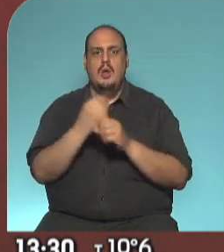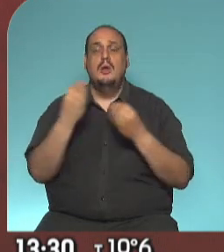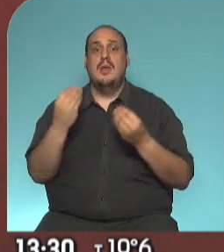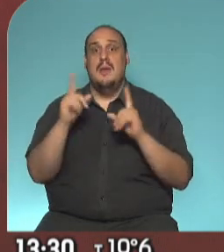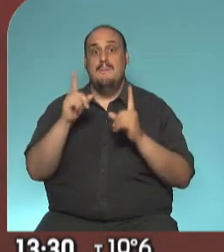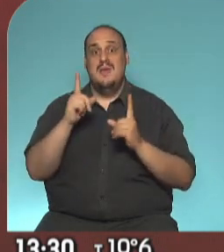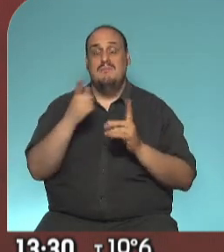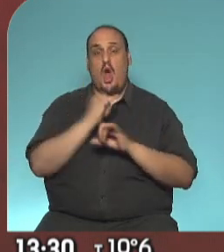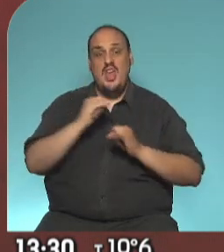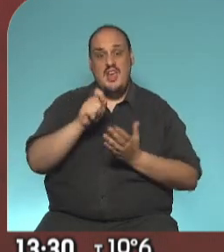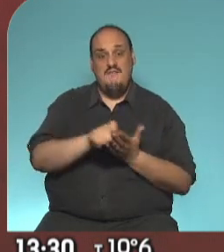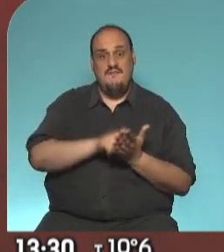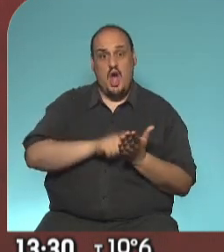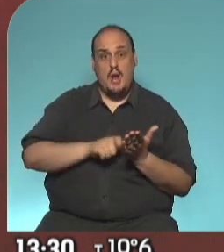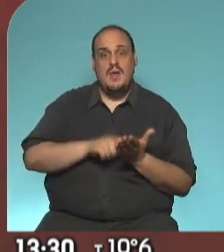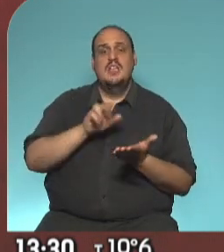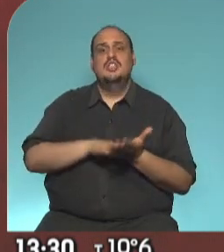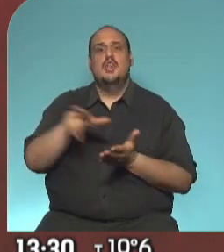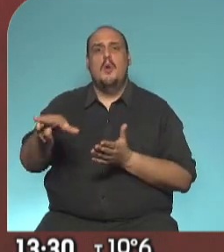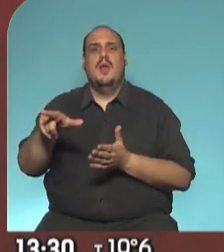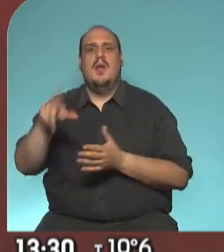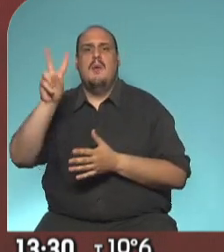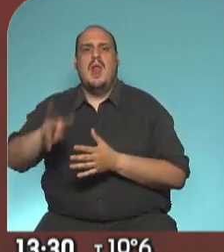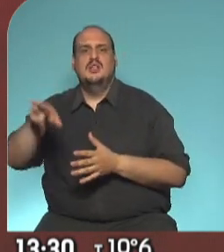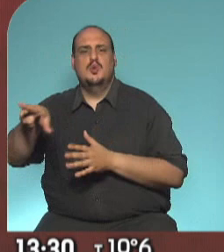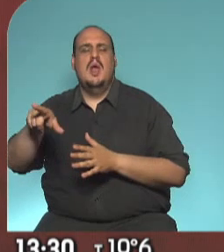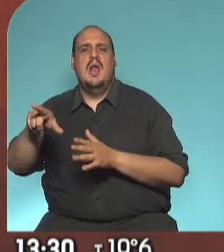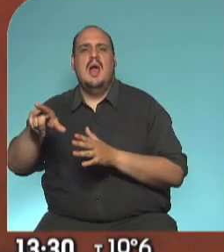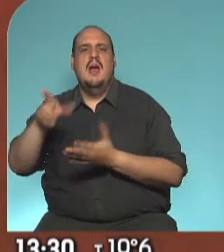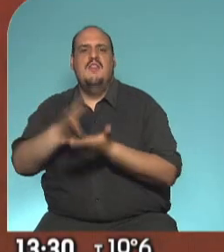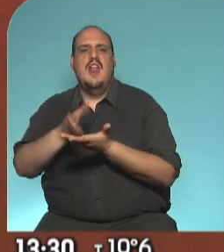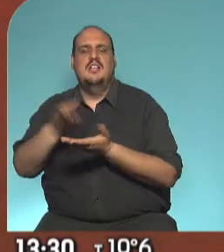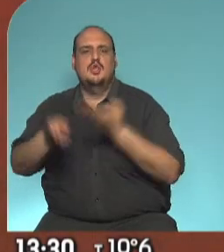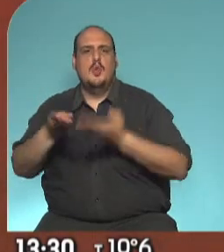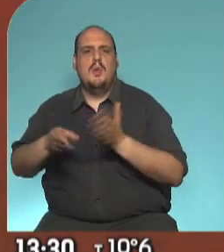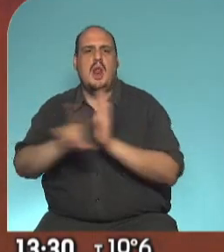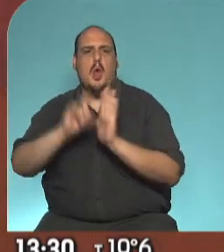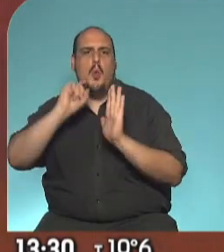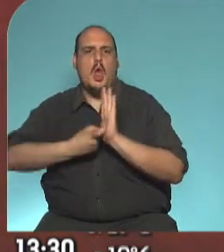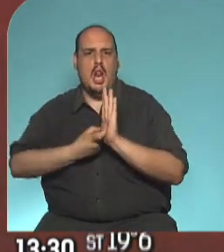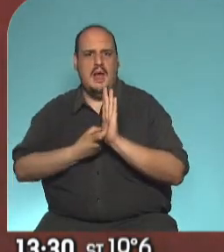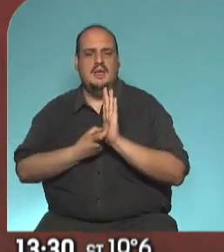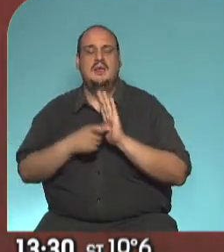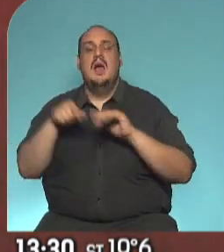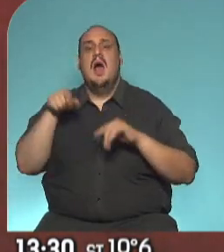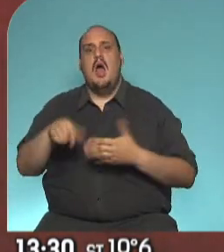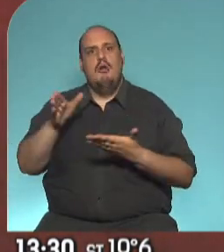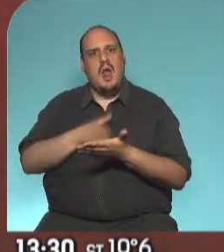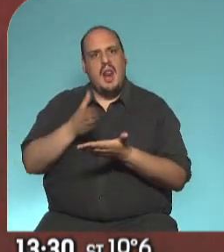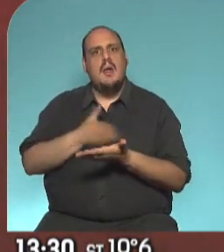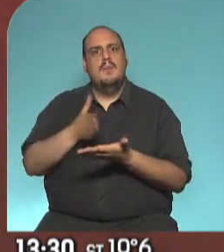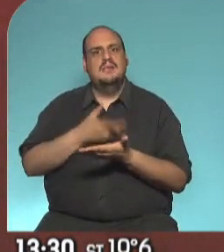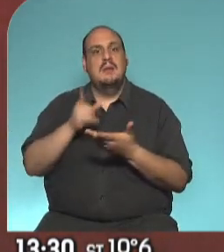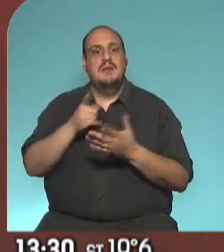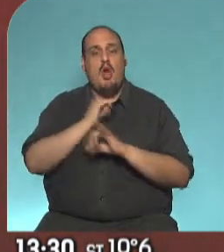informe de este organismo sobre la violación a los derechos humanos en Venezuela. Si les parece, vamos a repasar qué es lo que dice